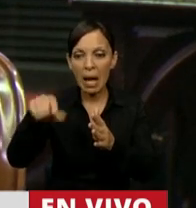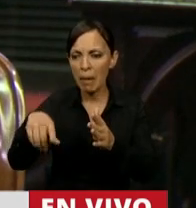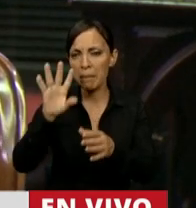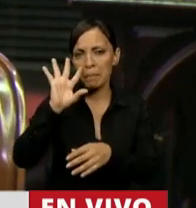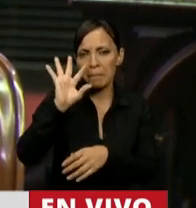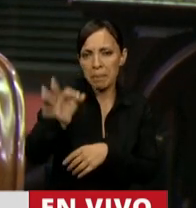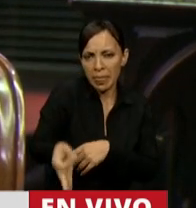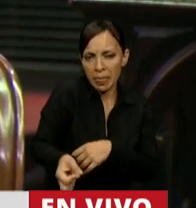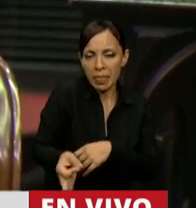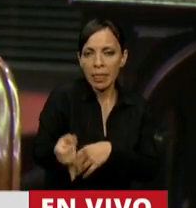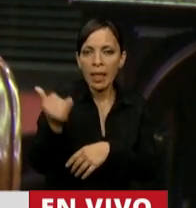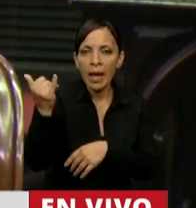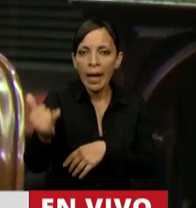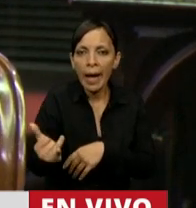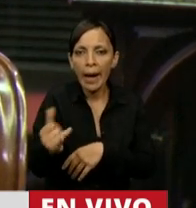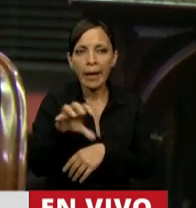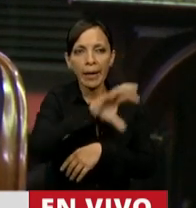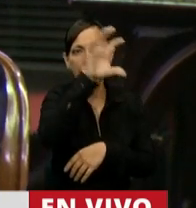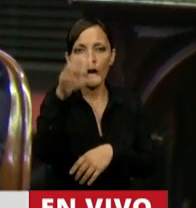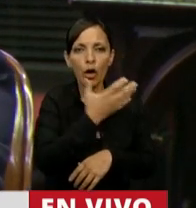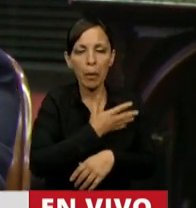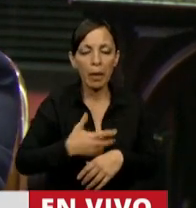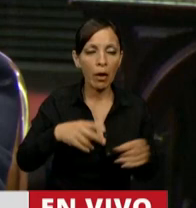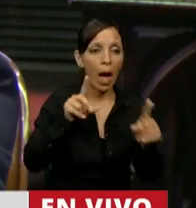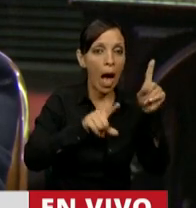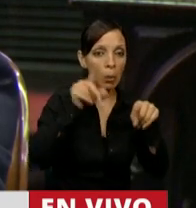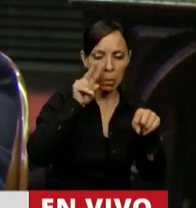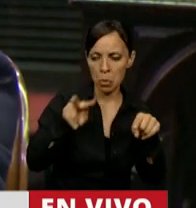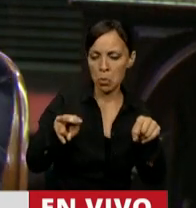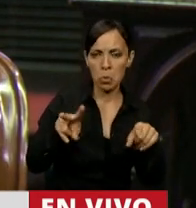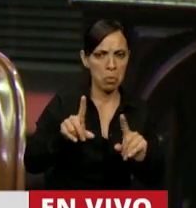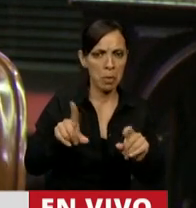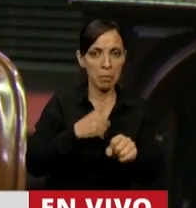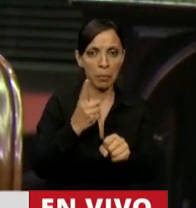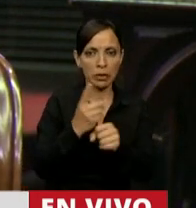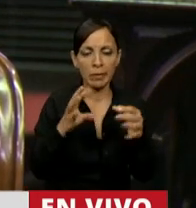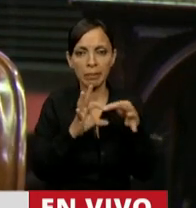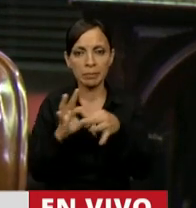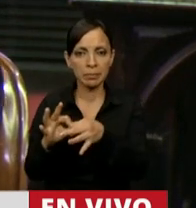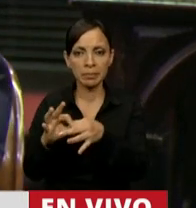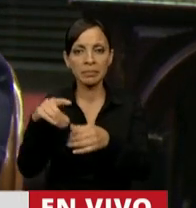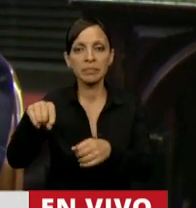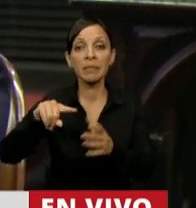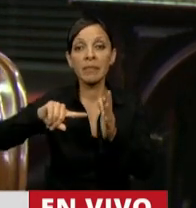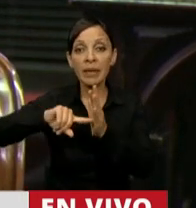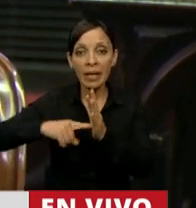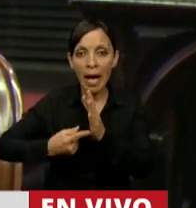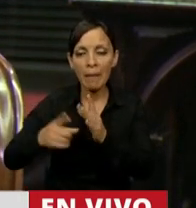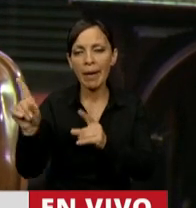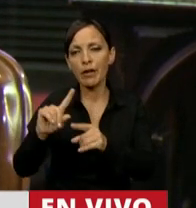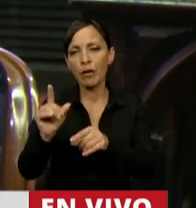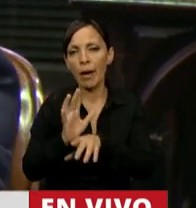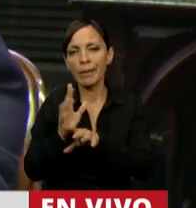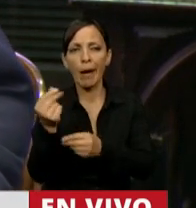inadmisible donde muchos gobernadores oficialistas no se pueden ver. Buenos Aires no es opulenta, como piensa la